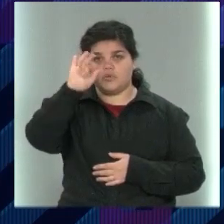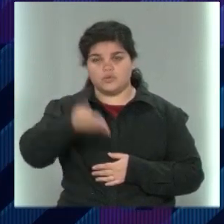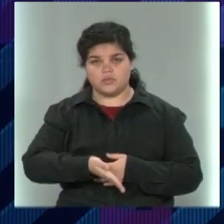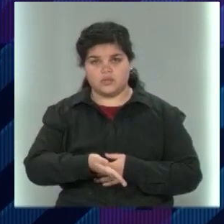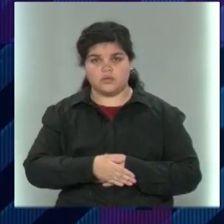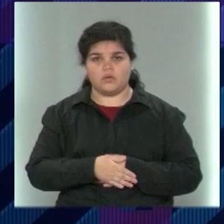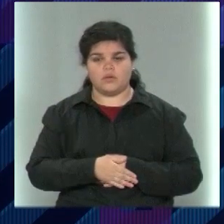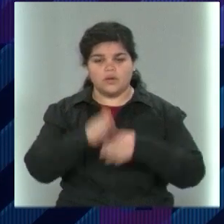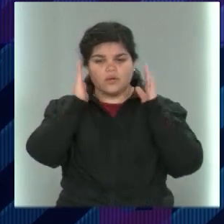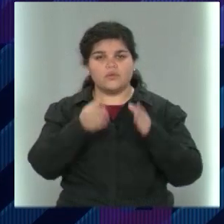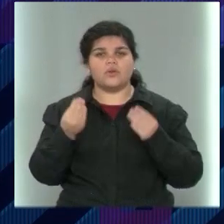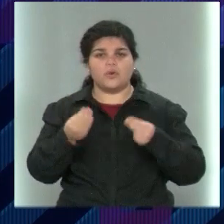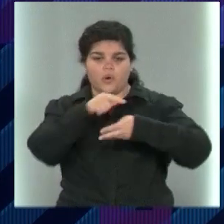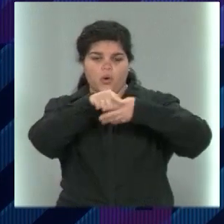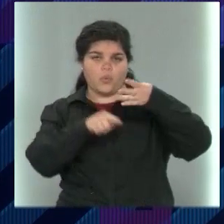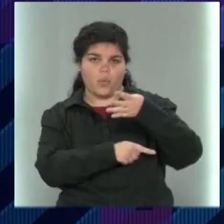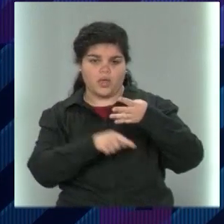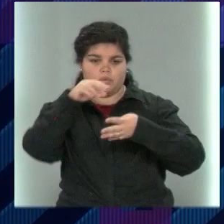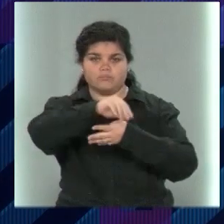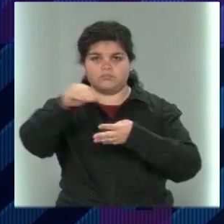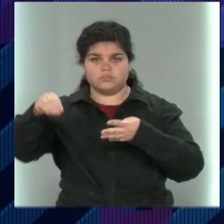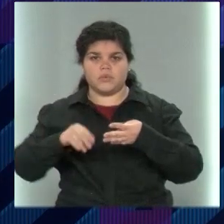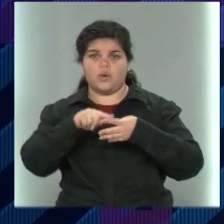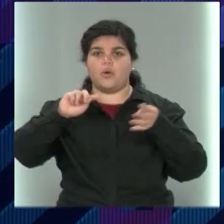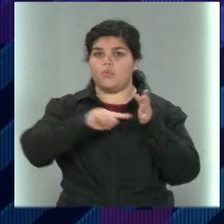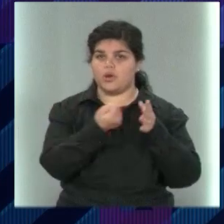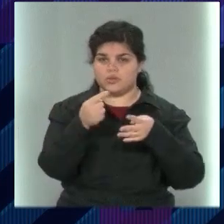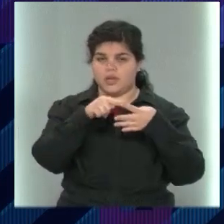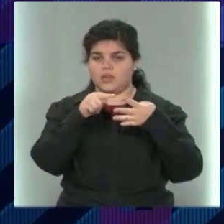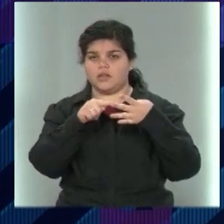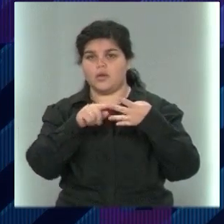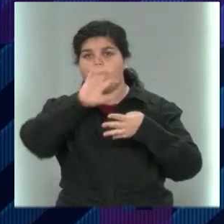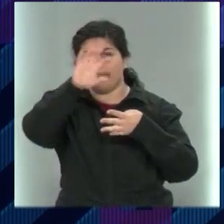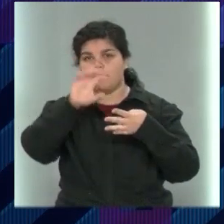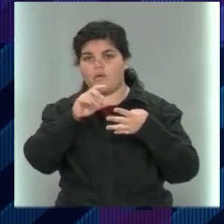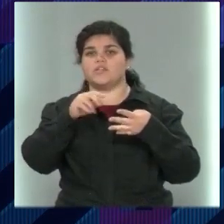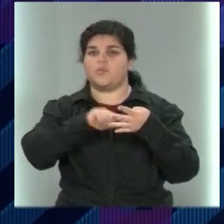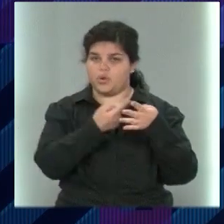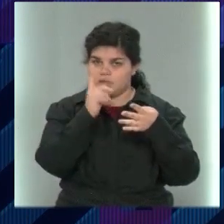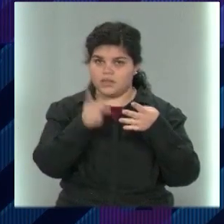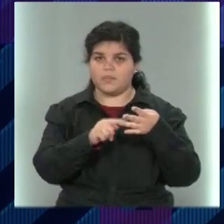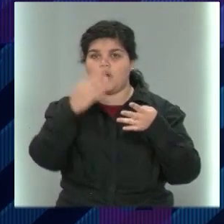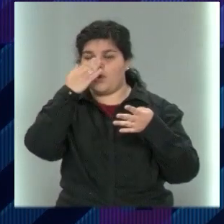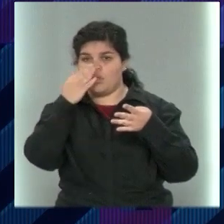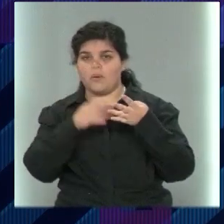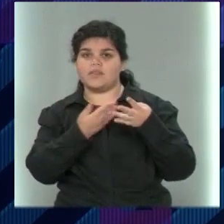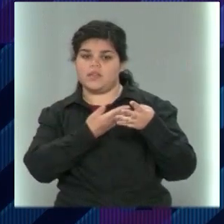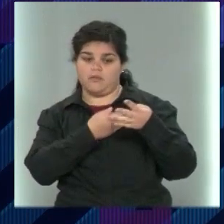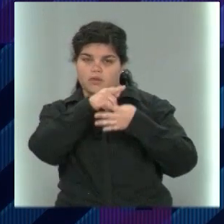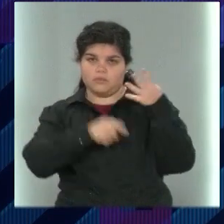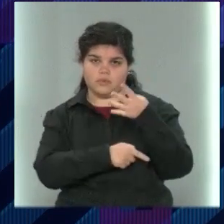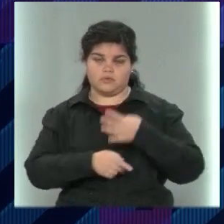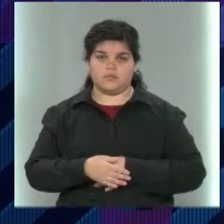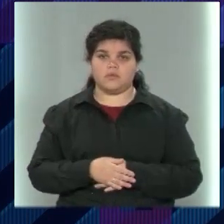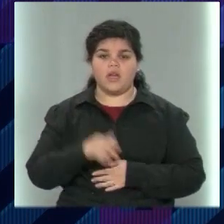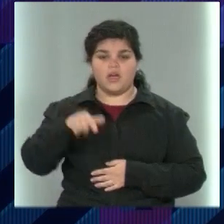72% se concentra en solo 4 jurisdicciones: la Ciudad Autónoma de Buenos Aires, las provincias de Buenos Aires, Córdoba y Santa Fe. El estudio de